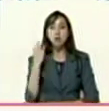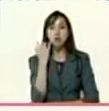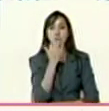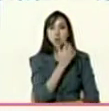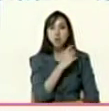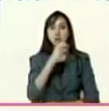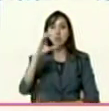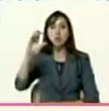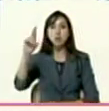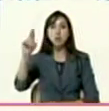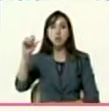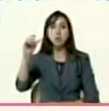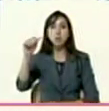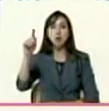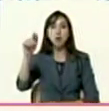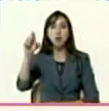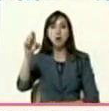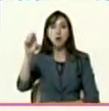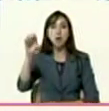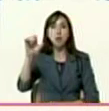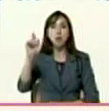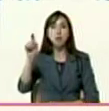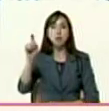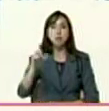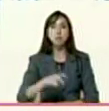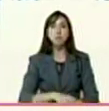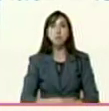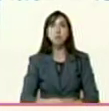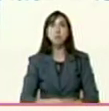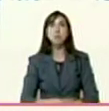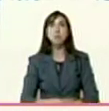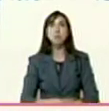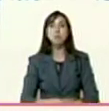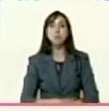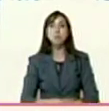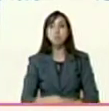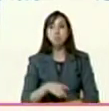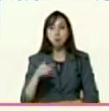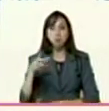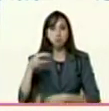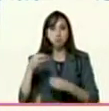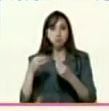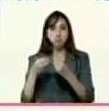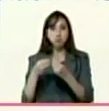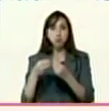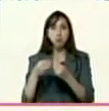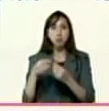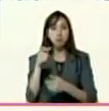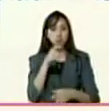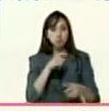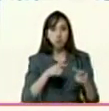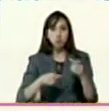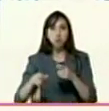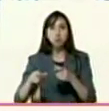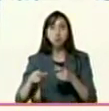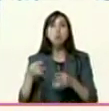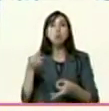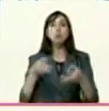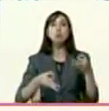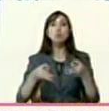él cuando era su consultor jurídico, demandó a la República